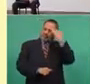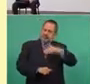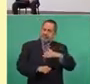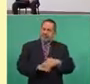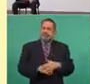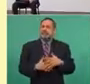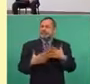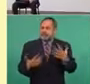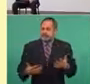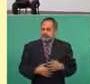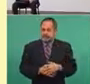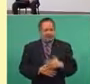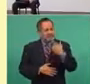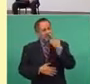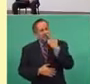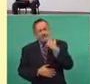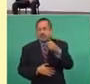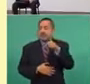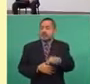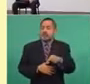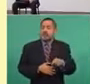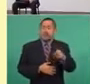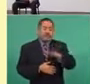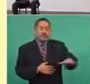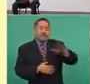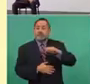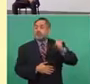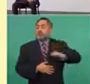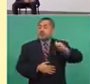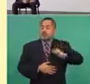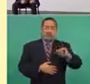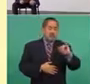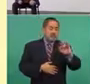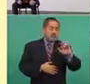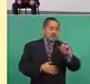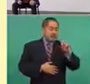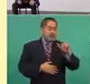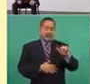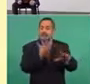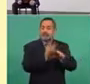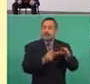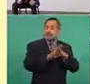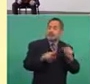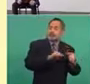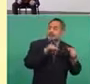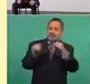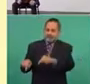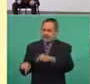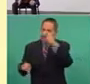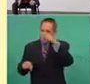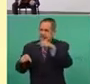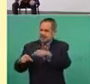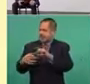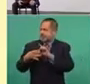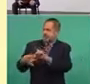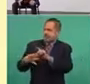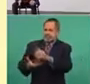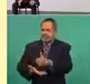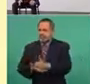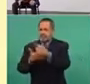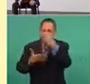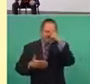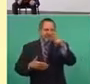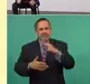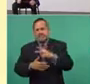¿Y qué mejor ejemplo que los migrantes irlandeses que jugaron un papel importante en asegurar al México libre